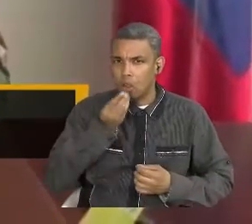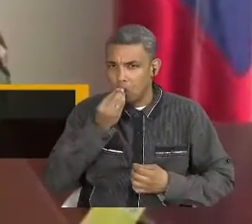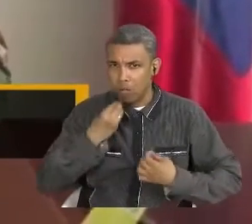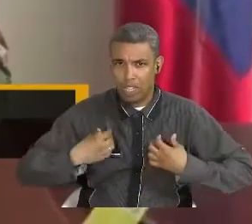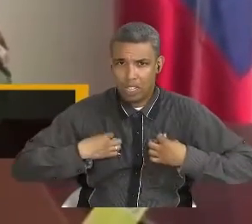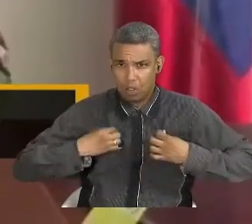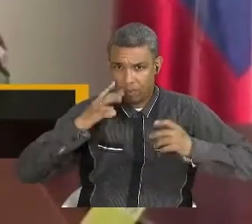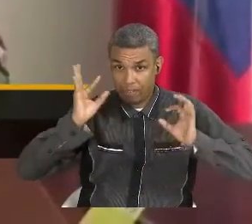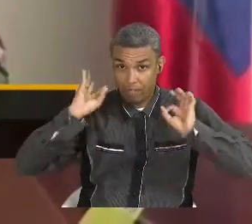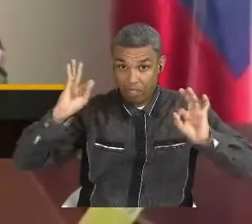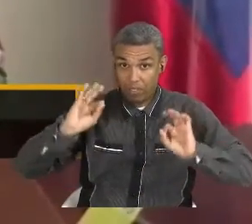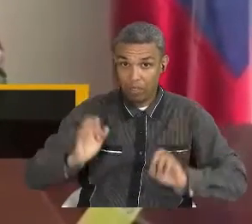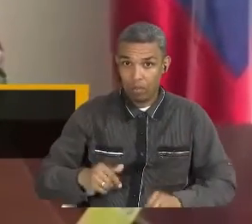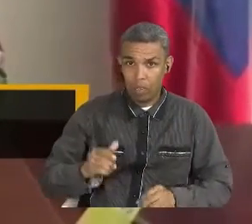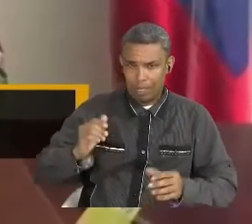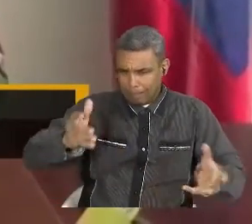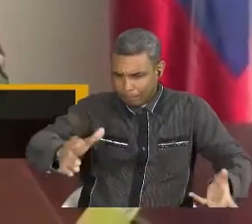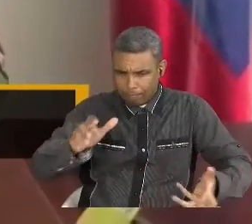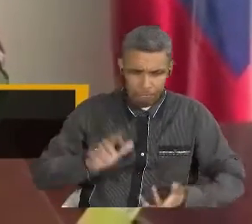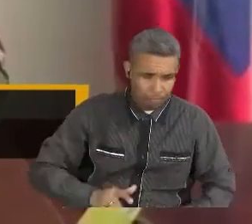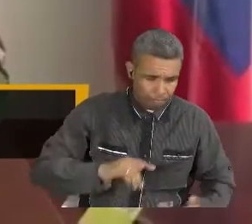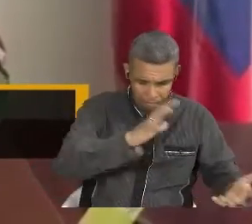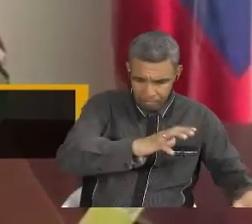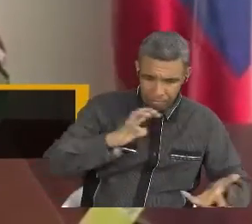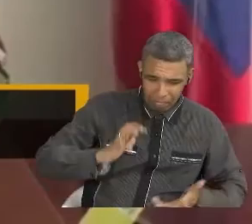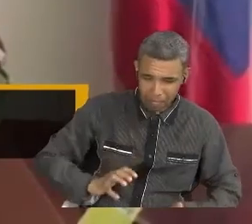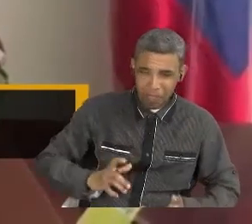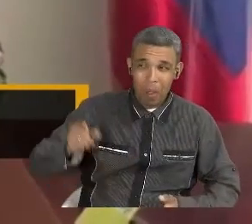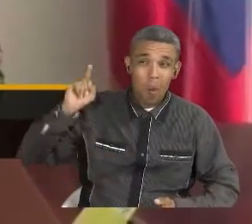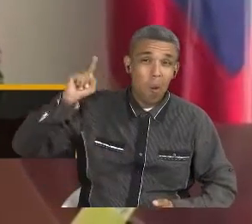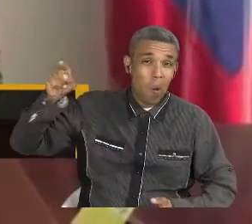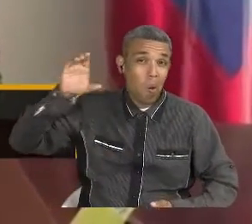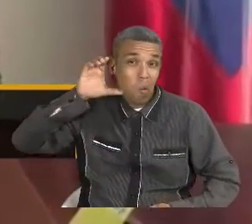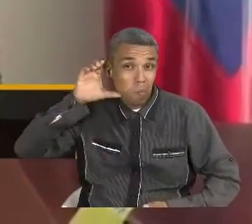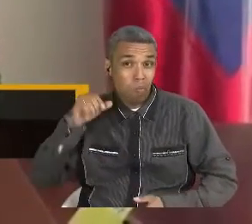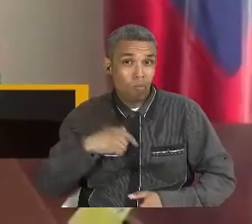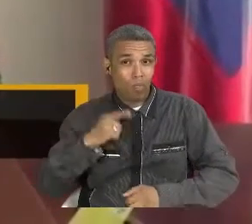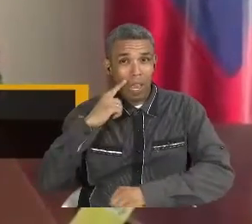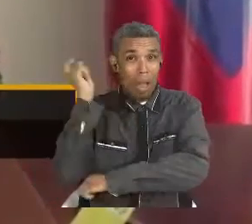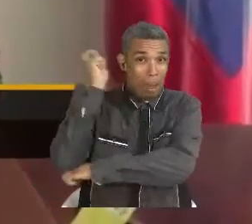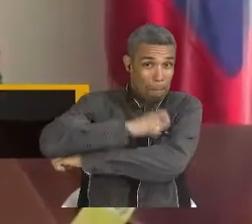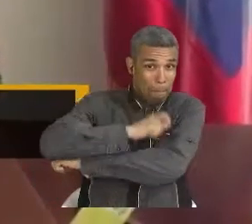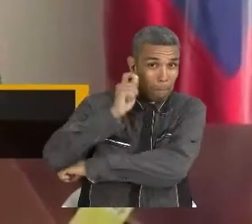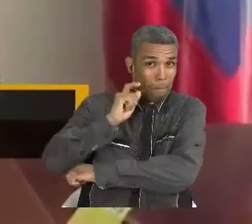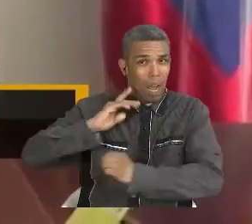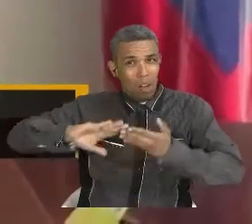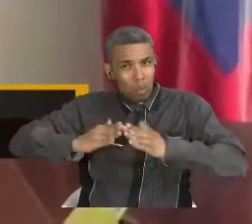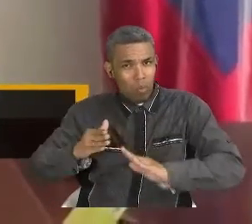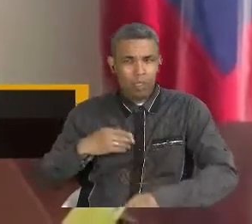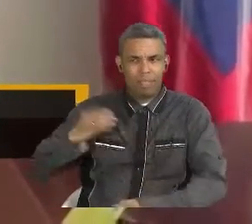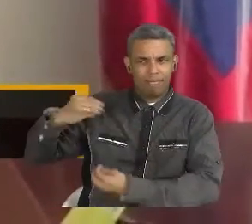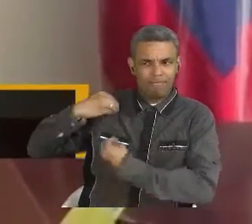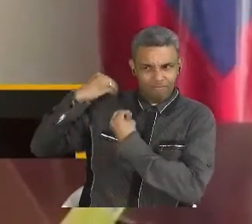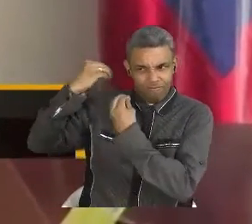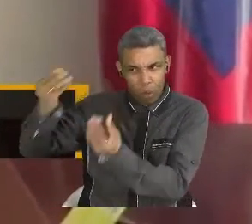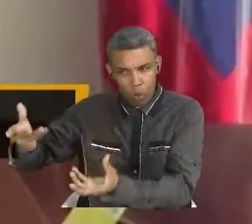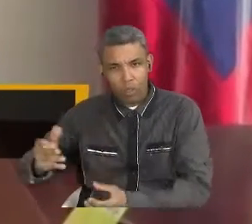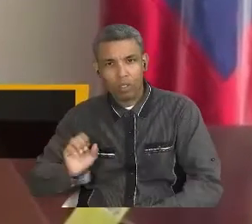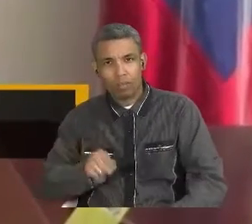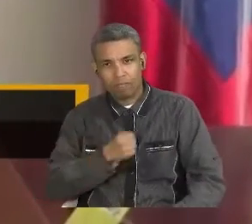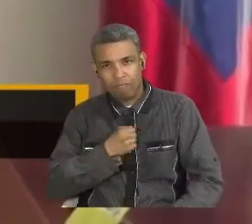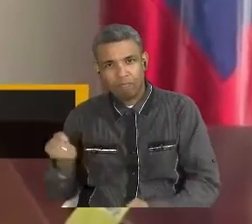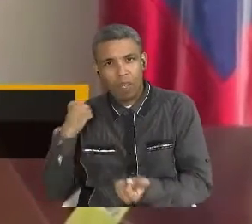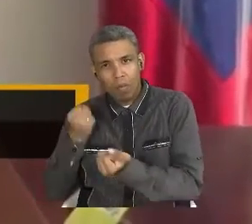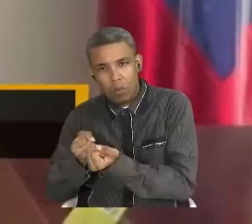corazón con esta noble causa, con esta tragedia que ocurrió en Mocoa. Estos apoyos se van a destinar